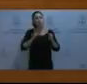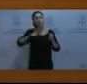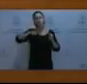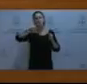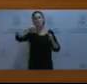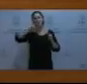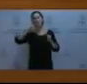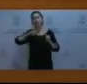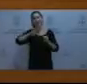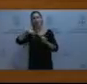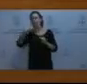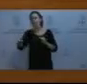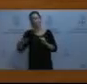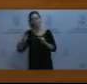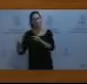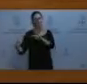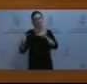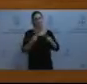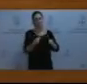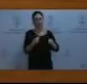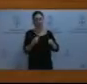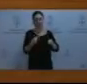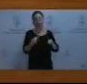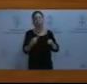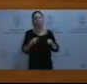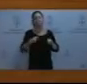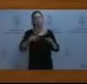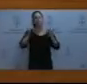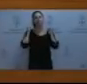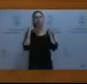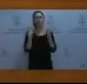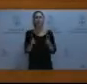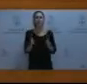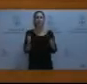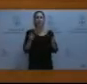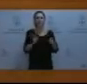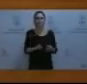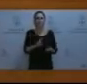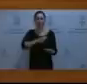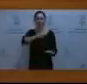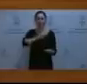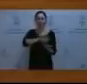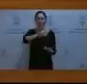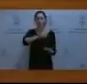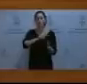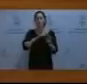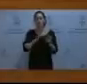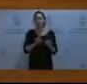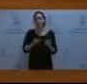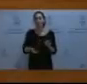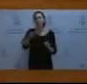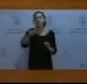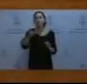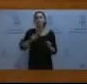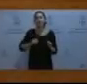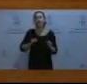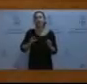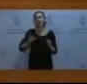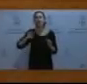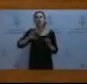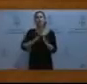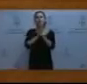fronteras regionales, incluso de las nacionales, y así han sido reconocidos en múltiples ocasiones. ¿Dónde está la importancia del Chao San Martín? Pues la importancia